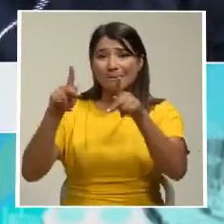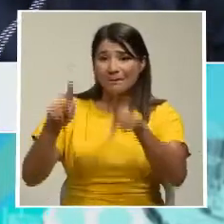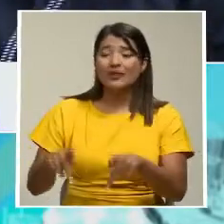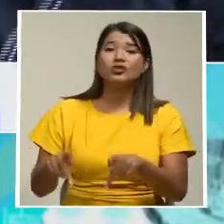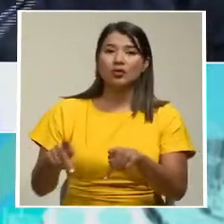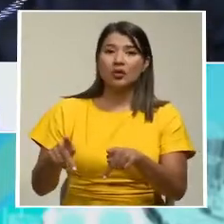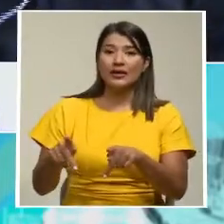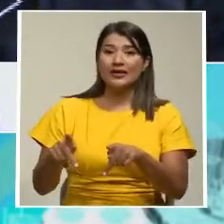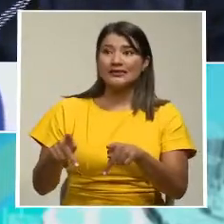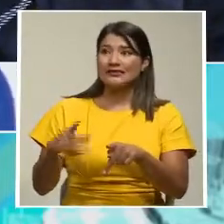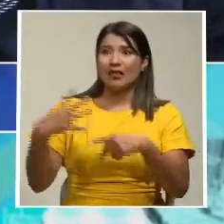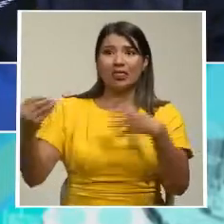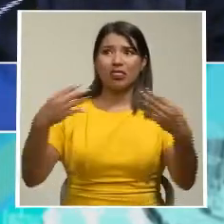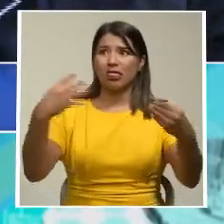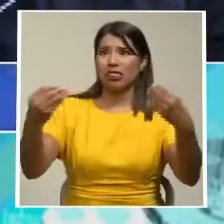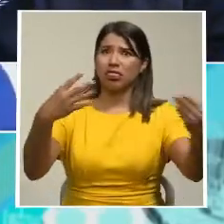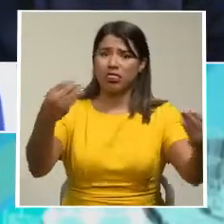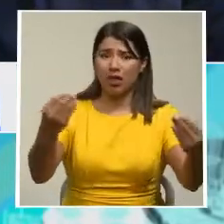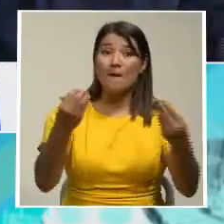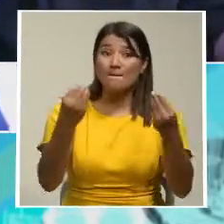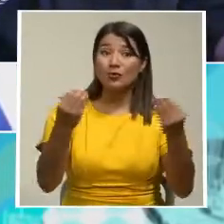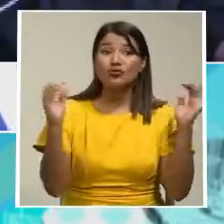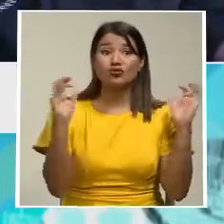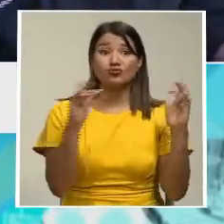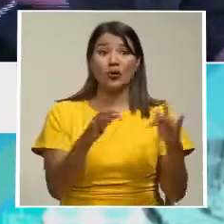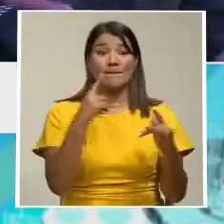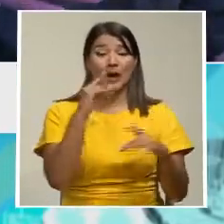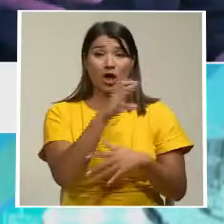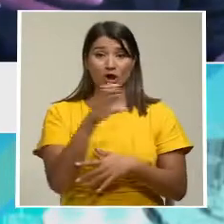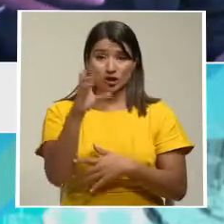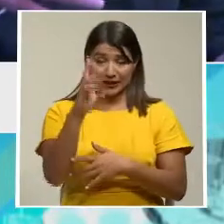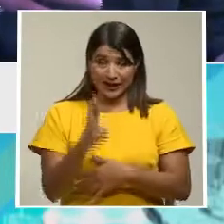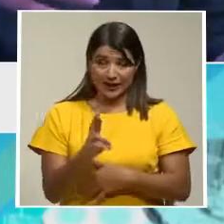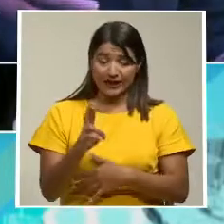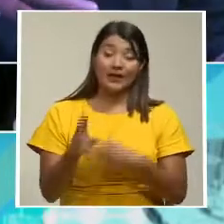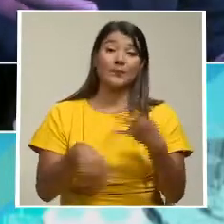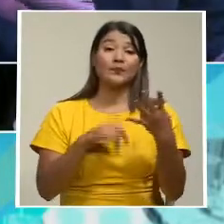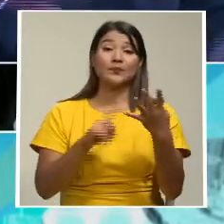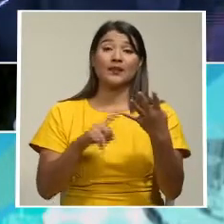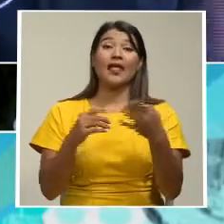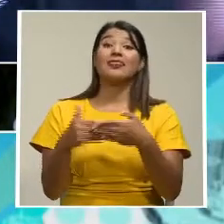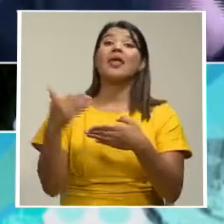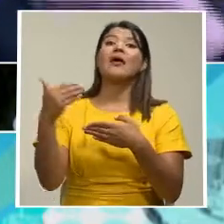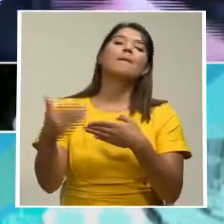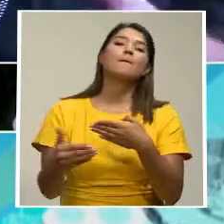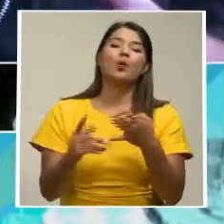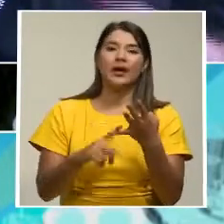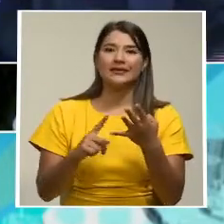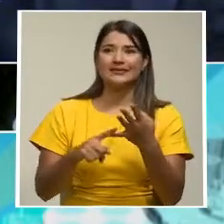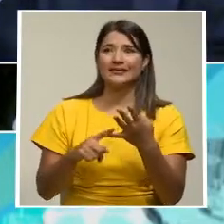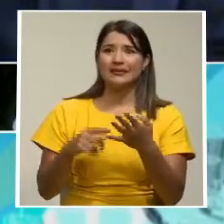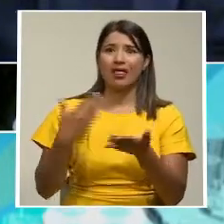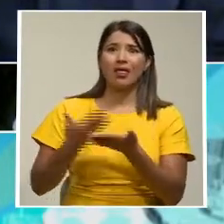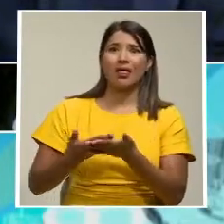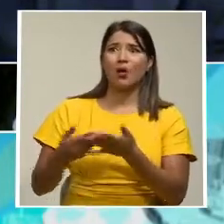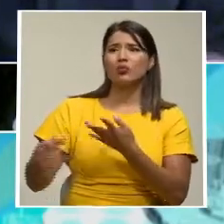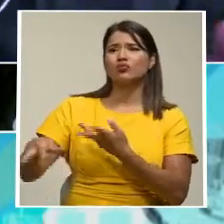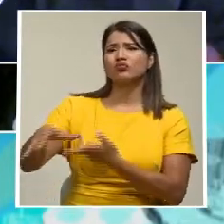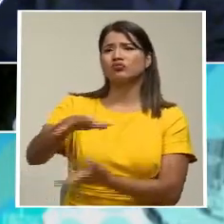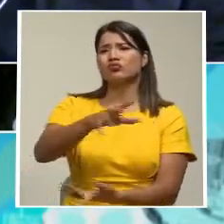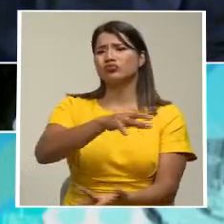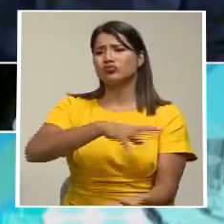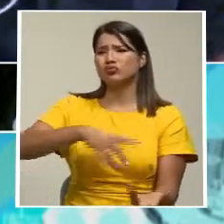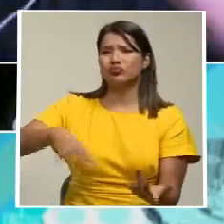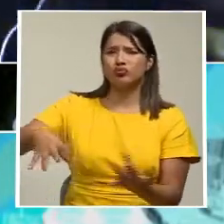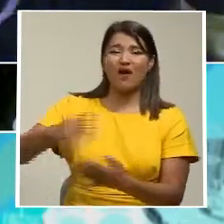Costa Rica. Luego de eso vino el tema de los huracanes que también golpearon con